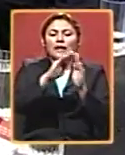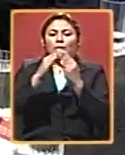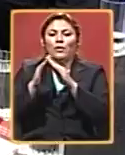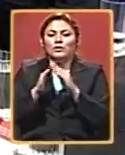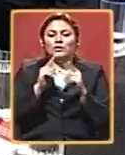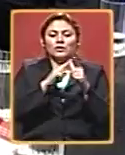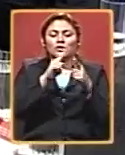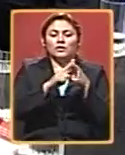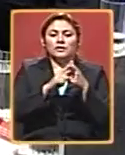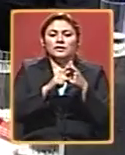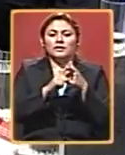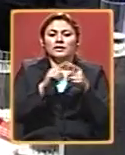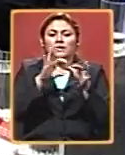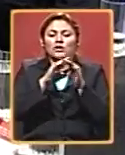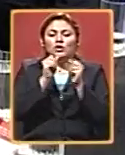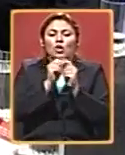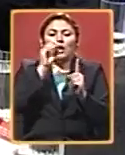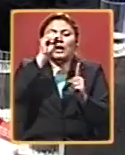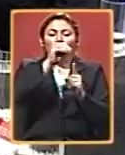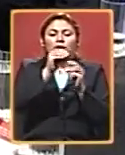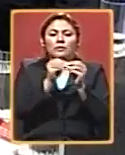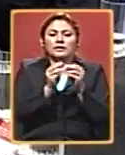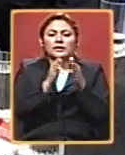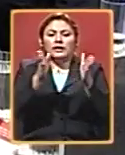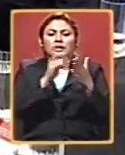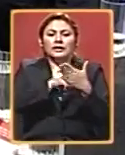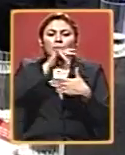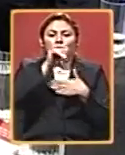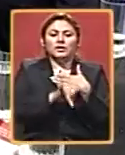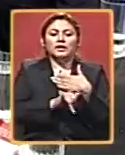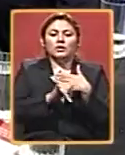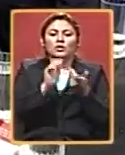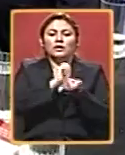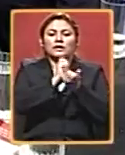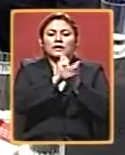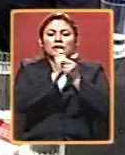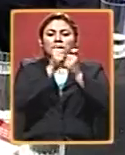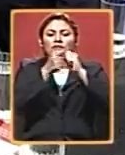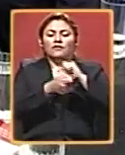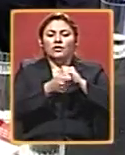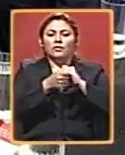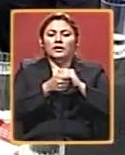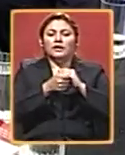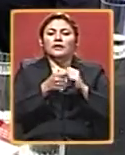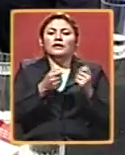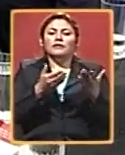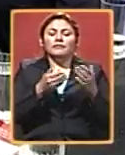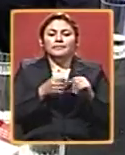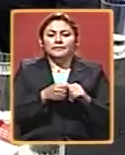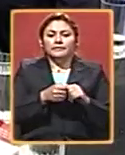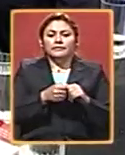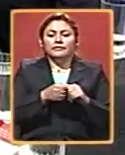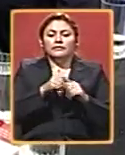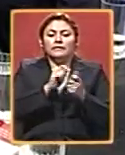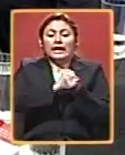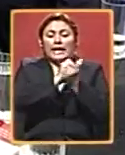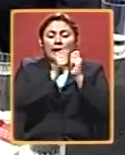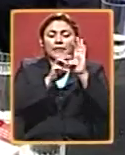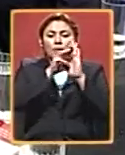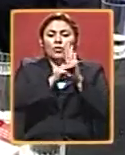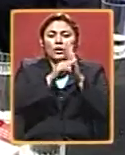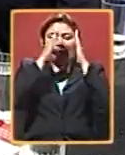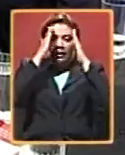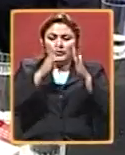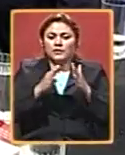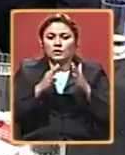términos del objetivo más general del proyecto de reforma, digamos, de la última ola de reforma, que es el cambiar el modelo de